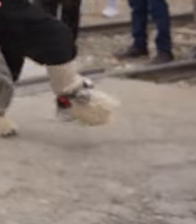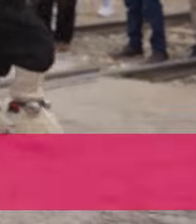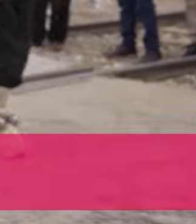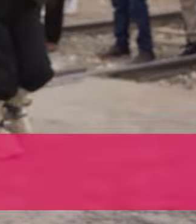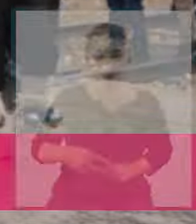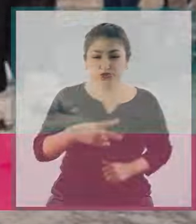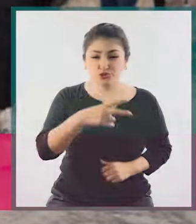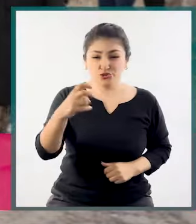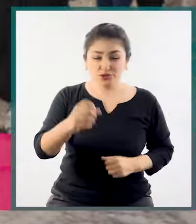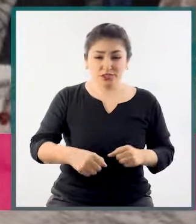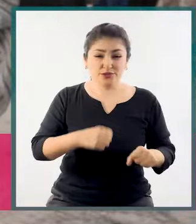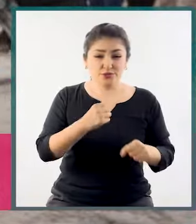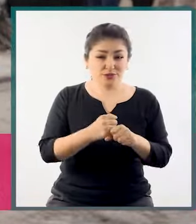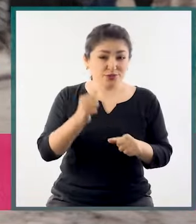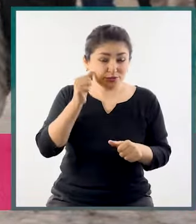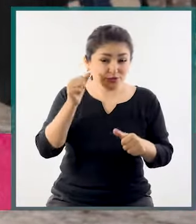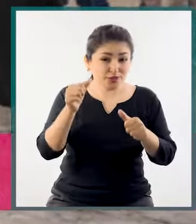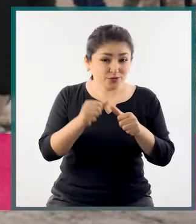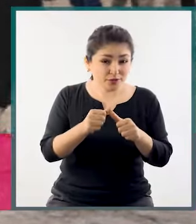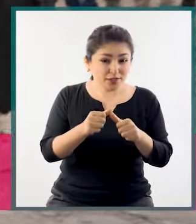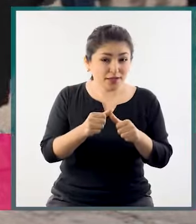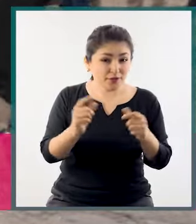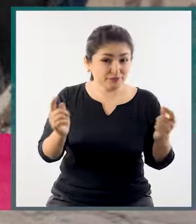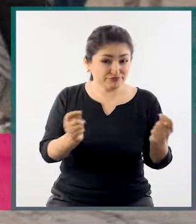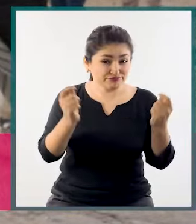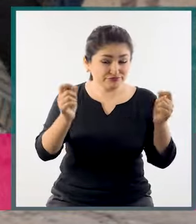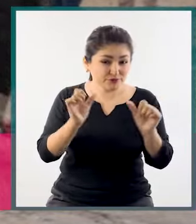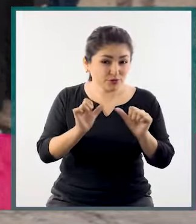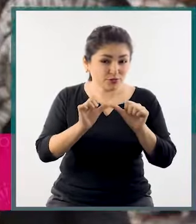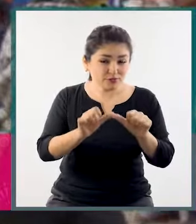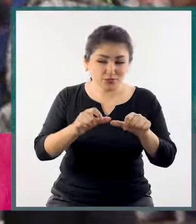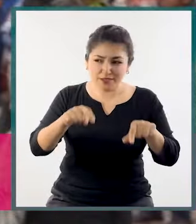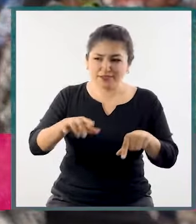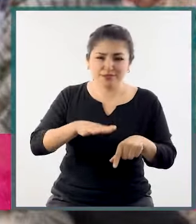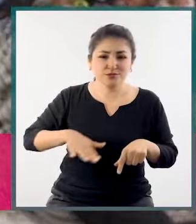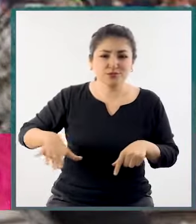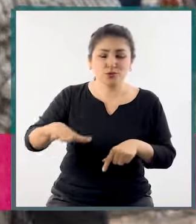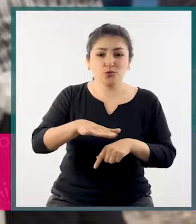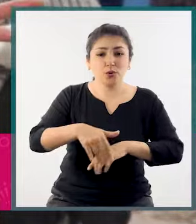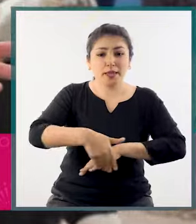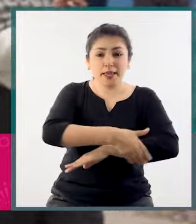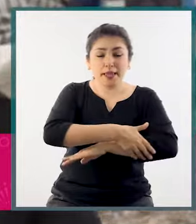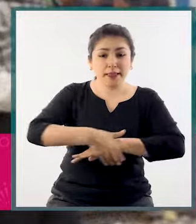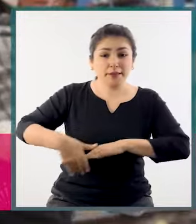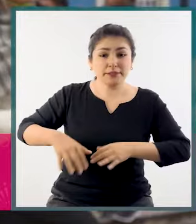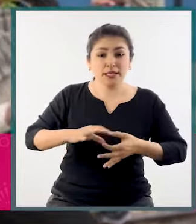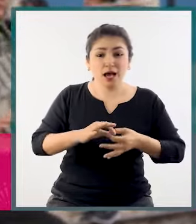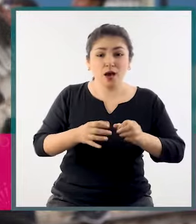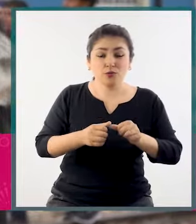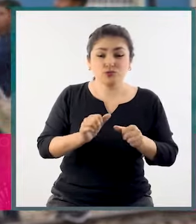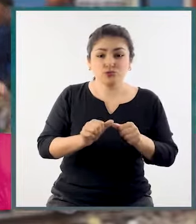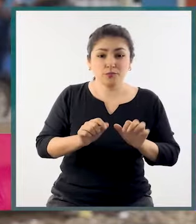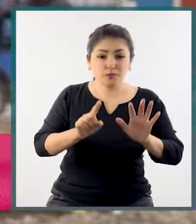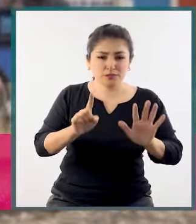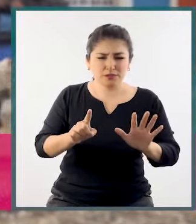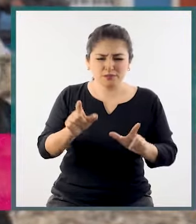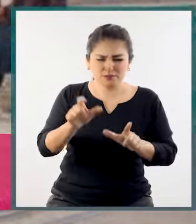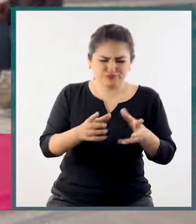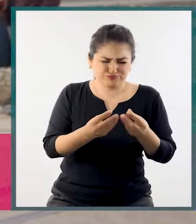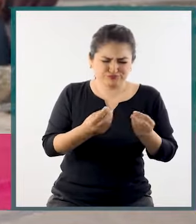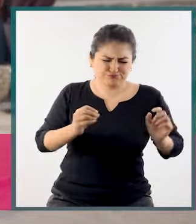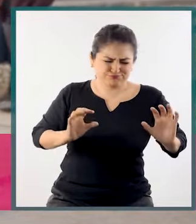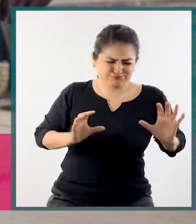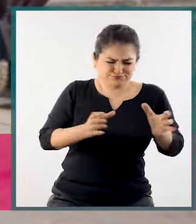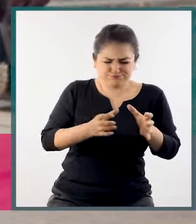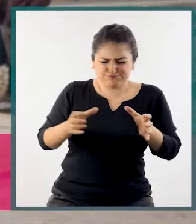Continuando con las actividades por los 200 años de la Batalla de Junín, nos encontramos aquí en la avenida 6 de agosto, en donde las comparsas se juntan